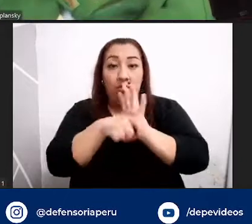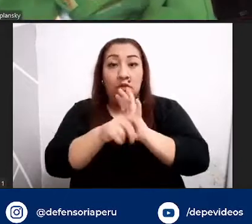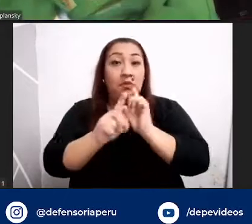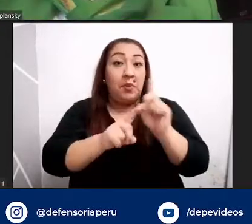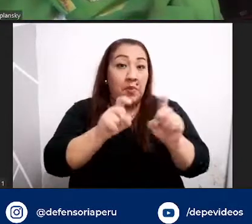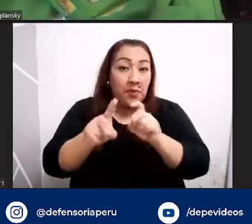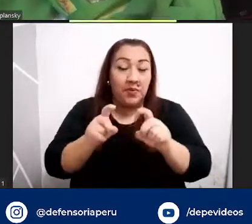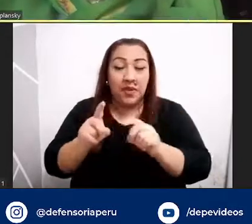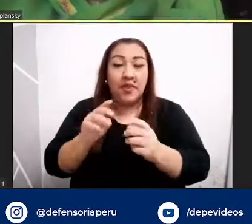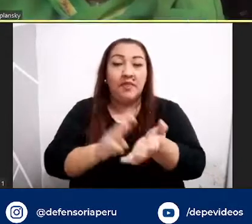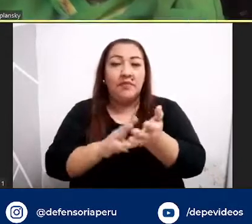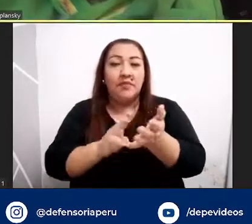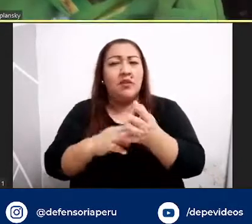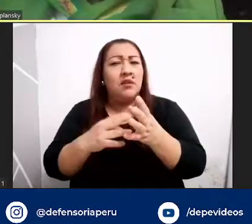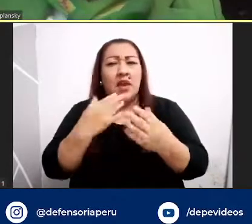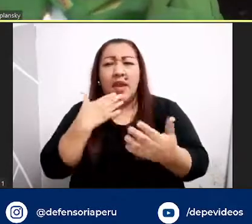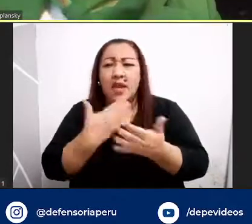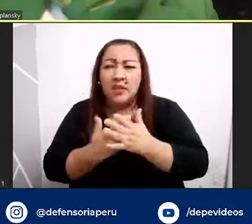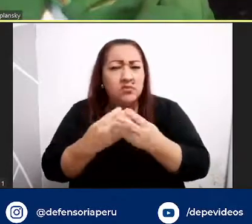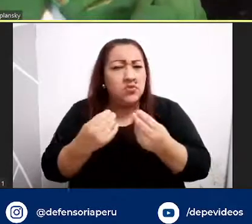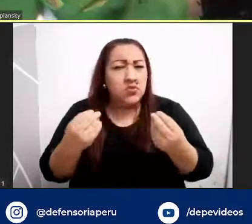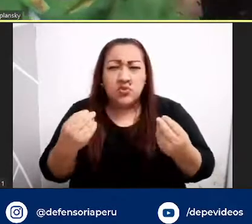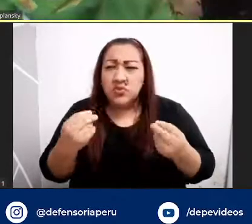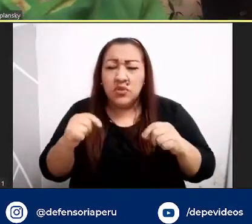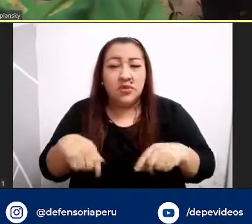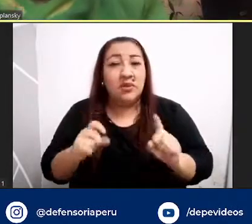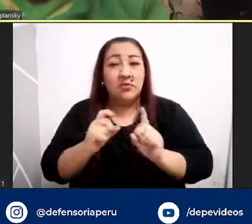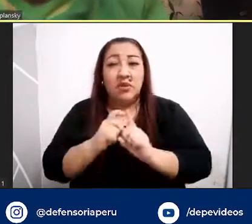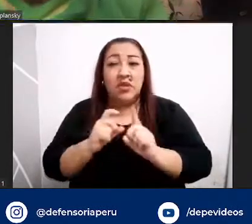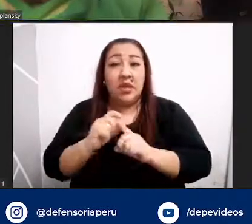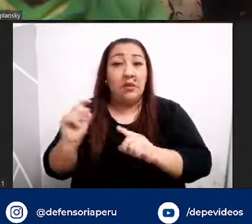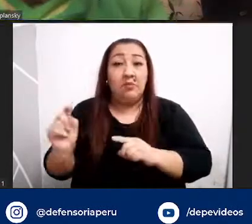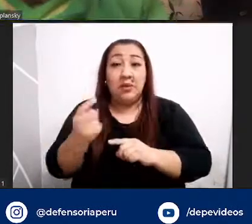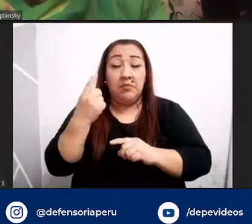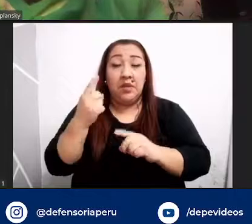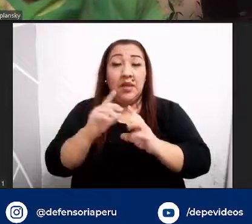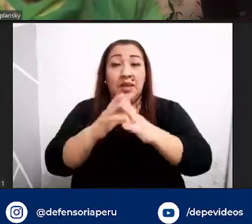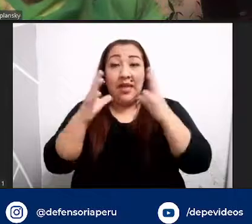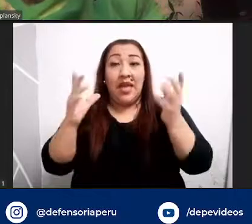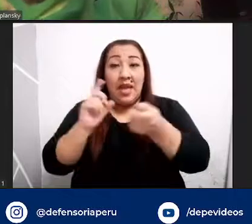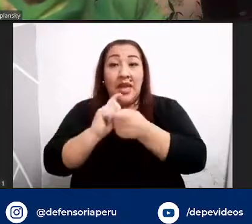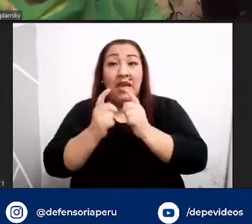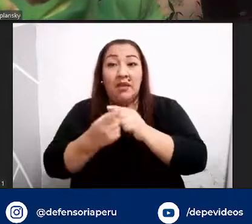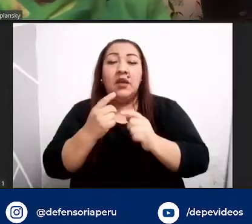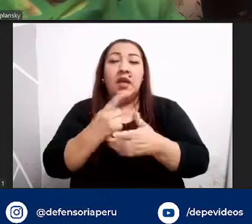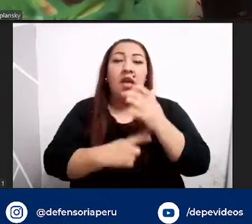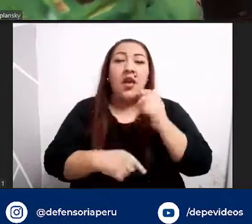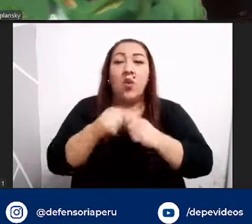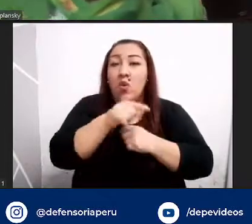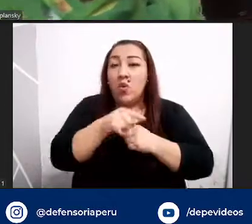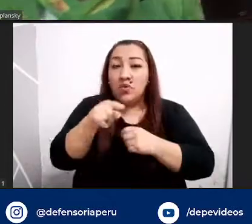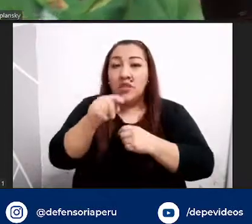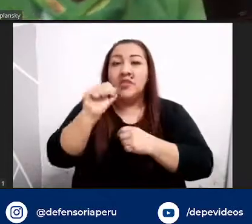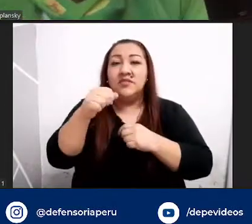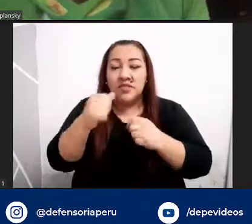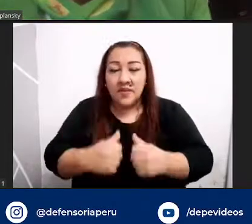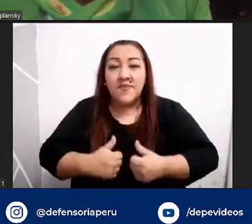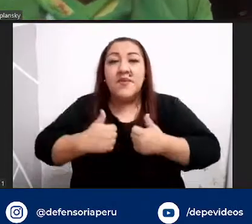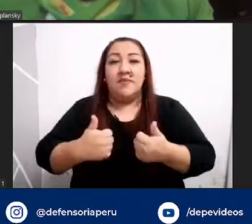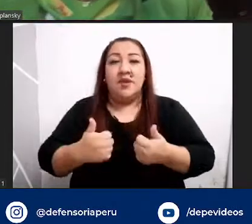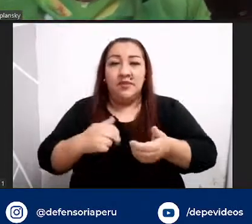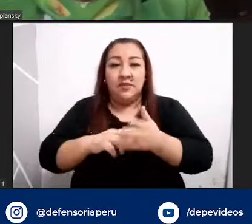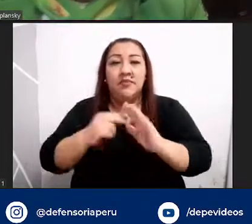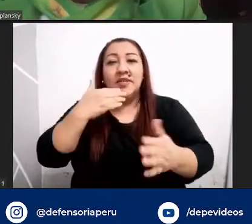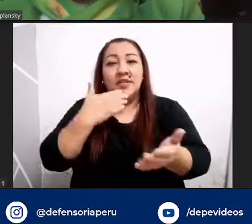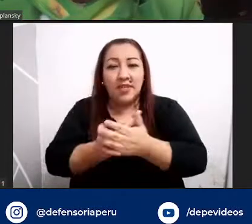le agradece mucho, sobre todo esta frase: el primer gran cambio es que ustedes existan. Gracias por